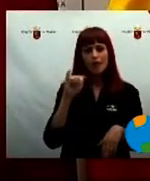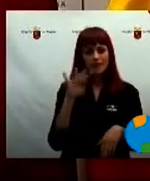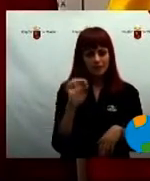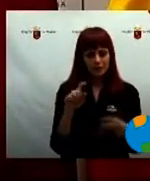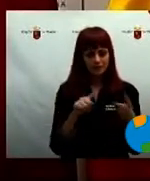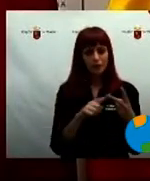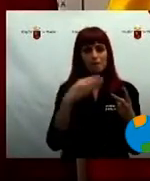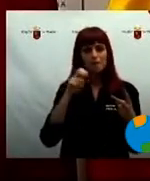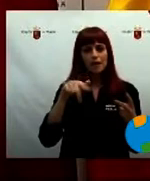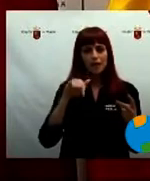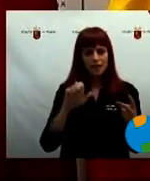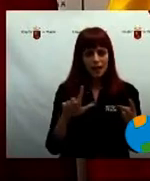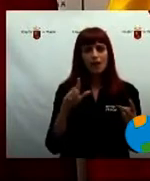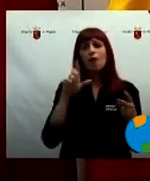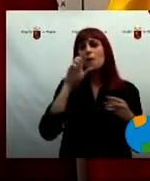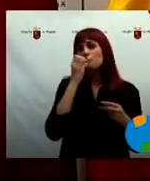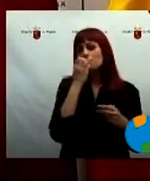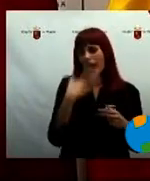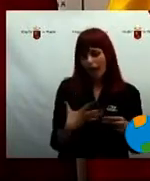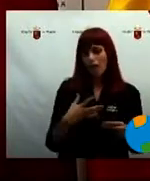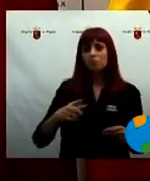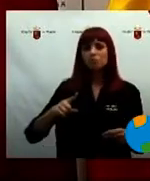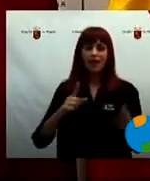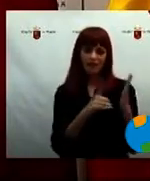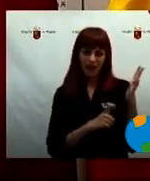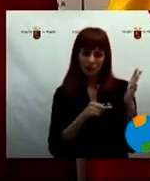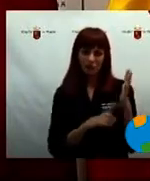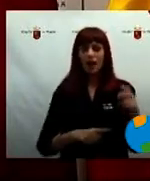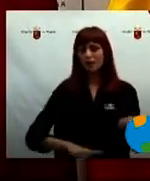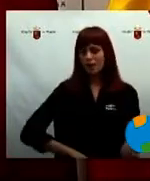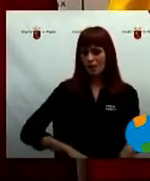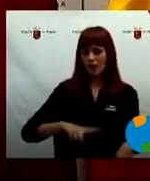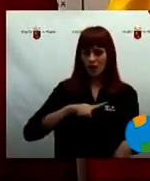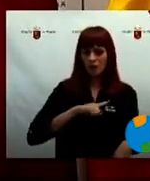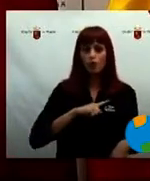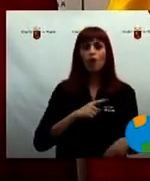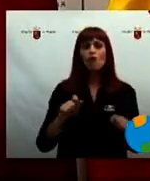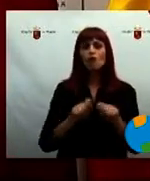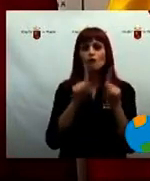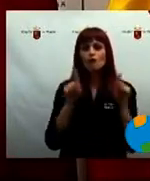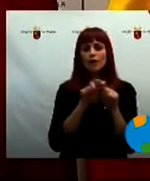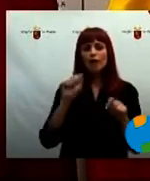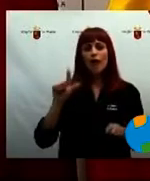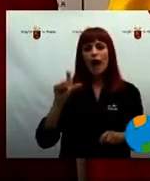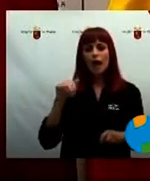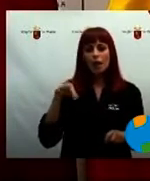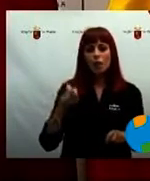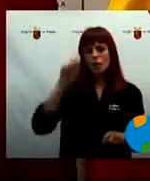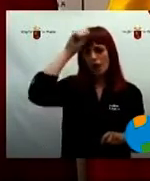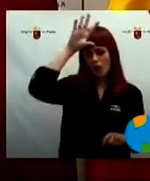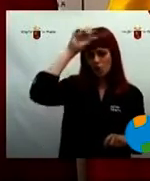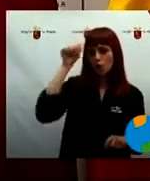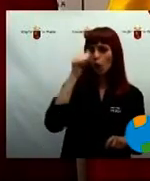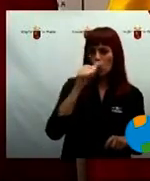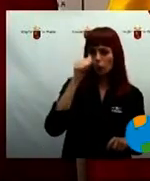blanca bullas calasparra campos del río caravaca de la cruz fuente álamo jumilla la unión librilla